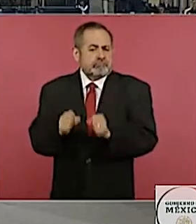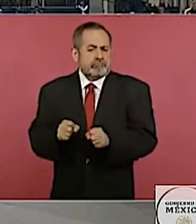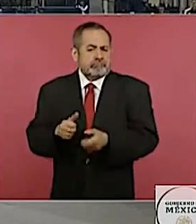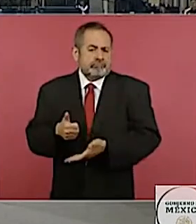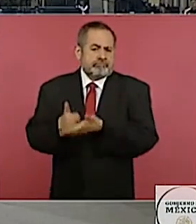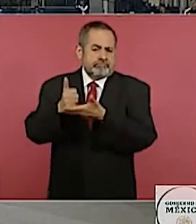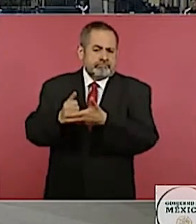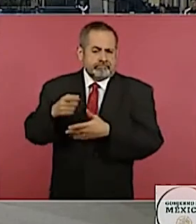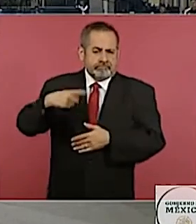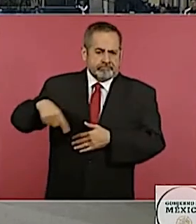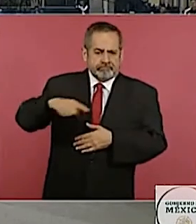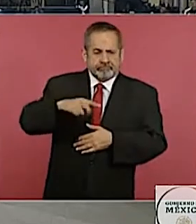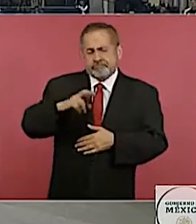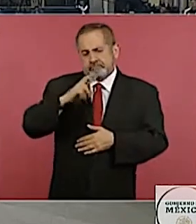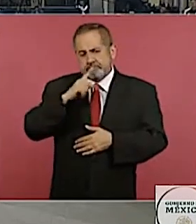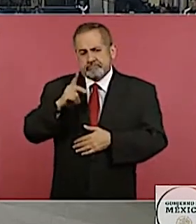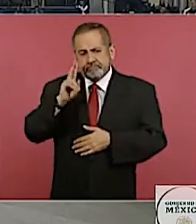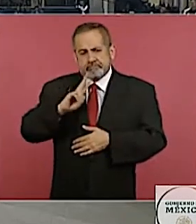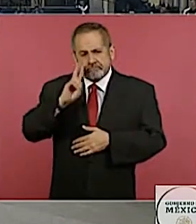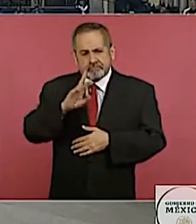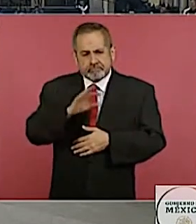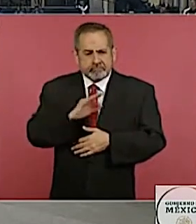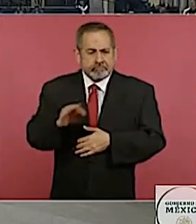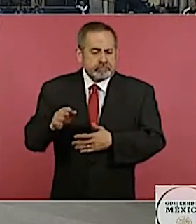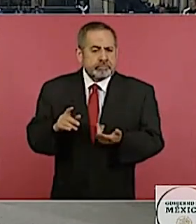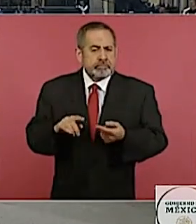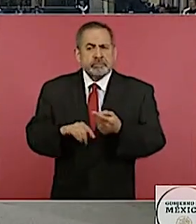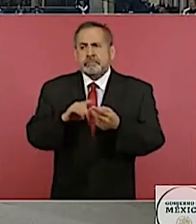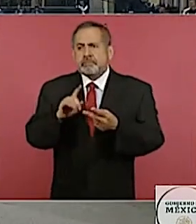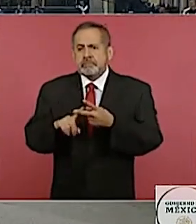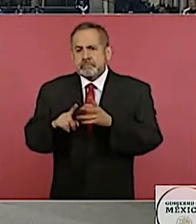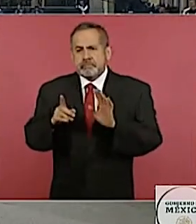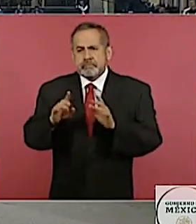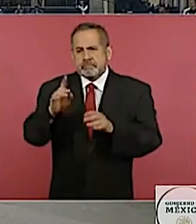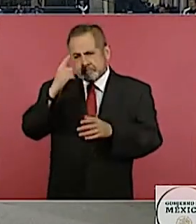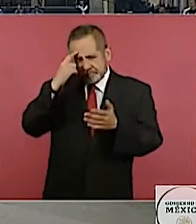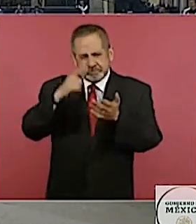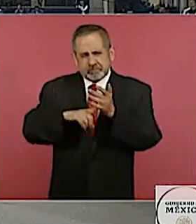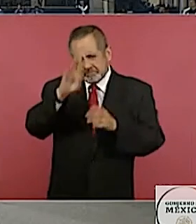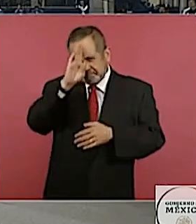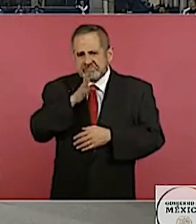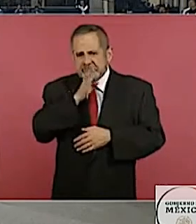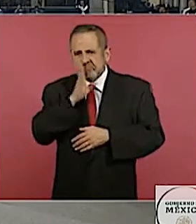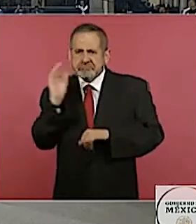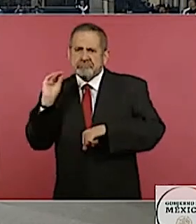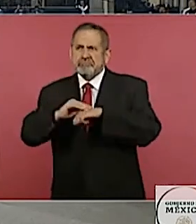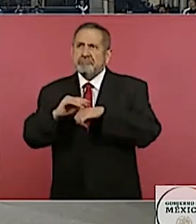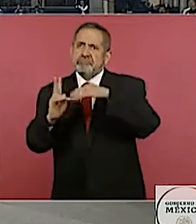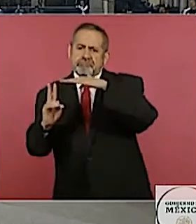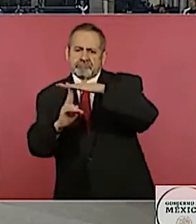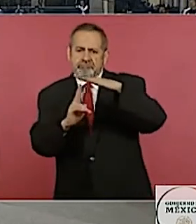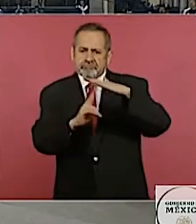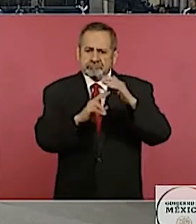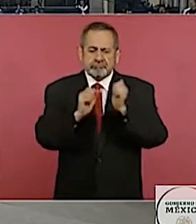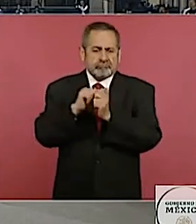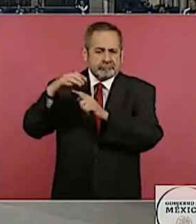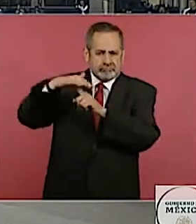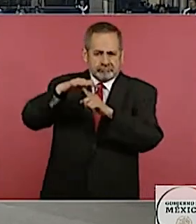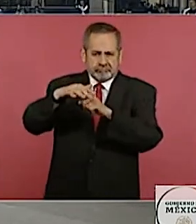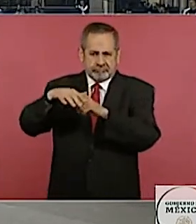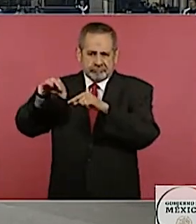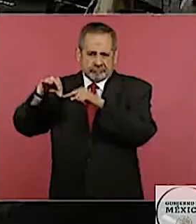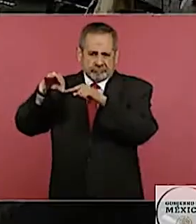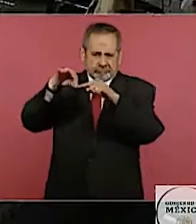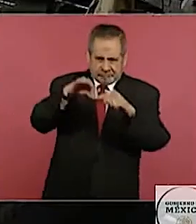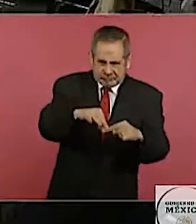este un tanto y En mediodía estaríamos Terminando de parar los postes vía aérea y con eso